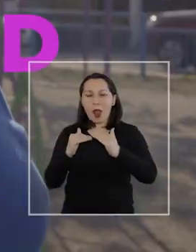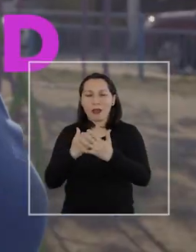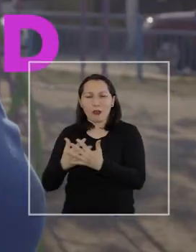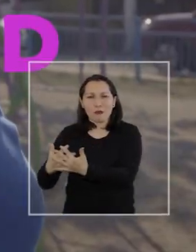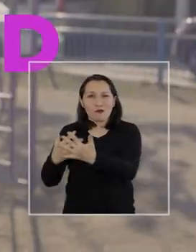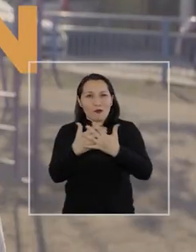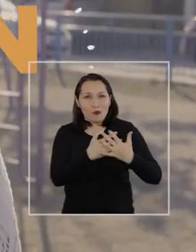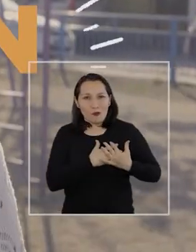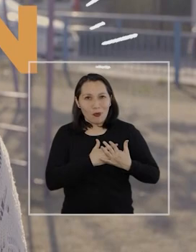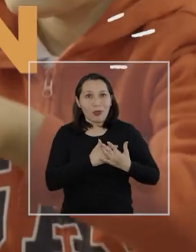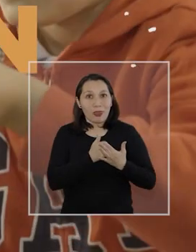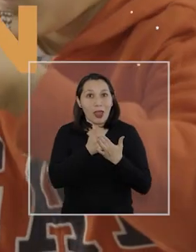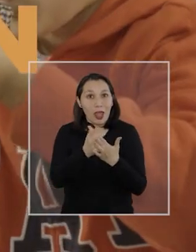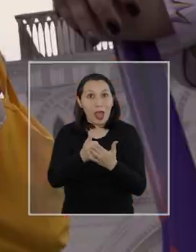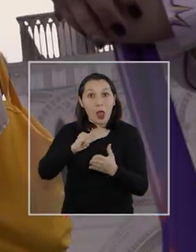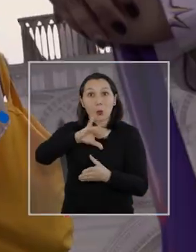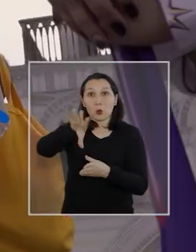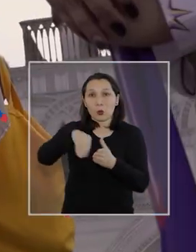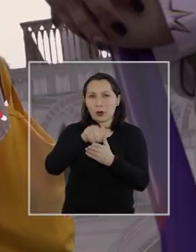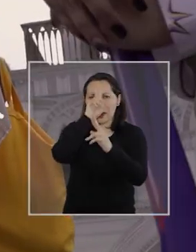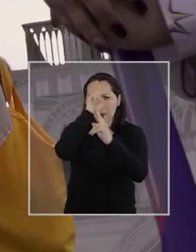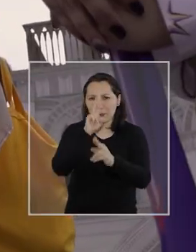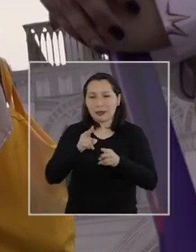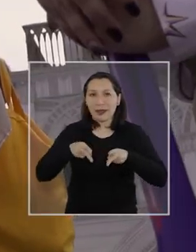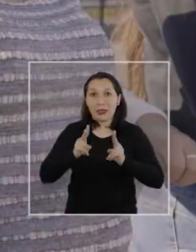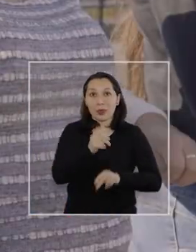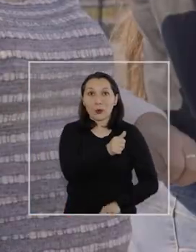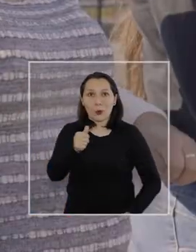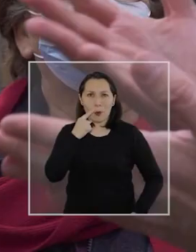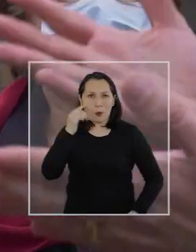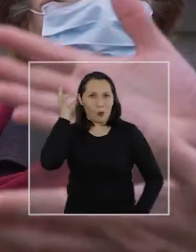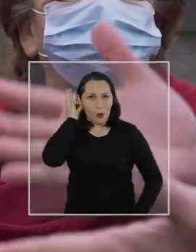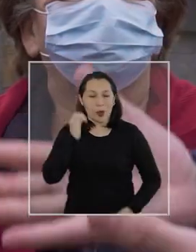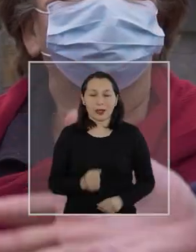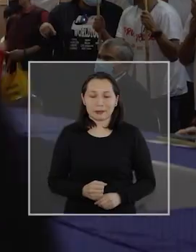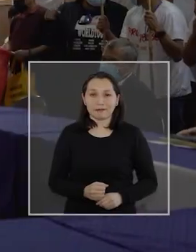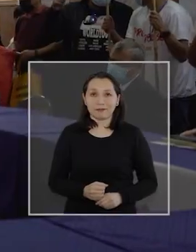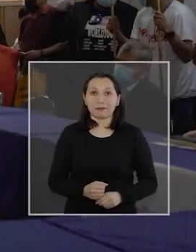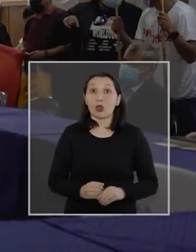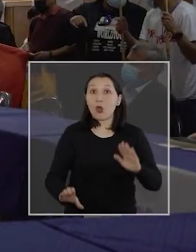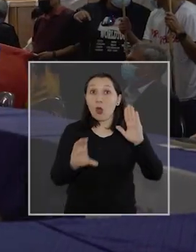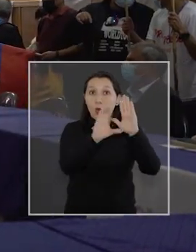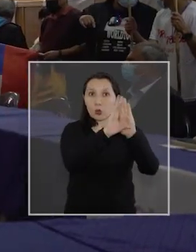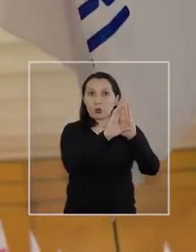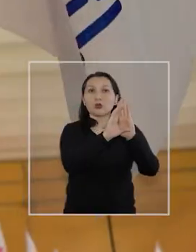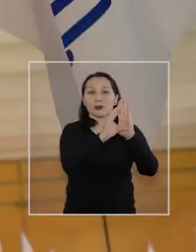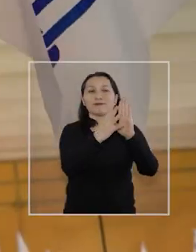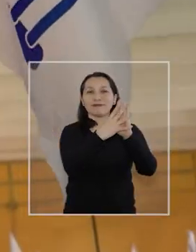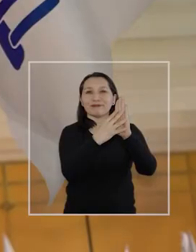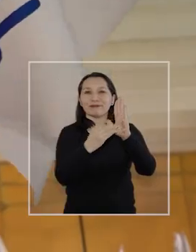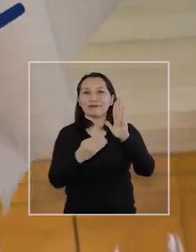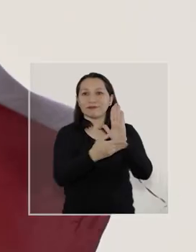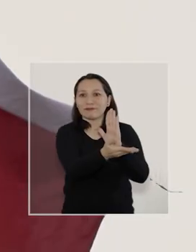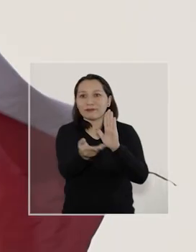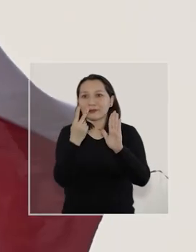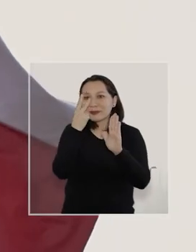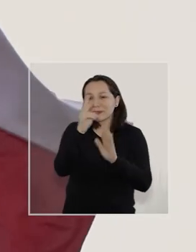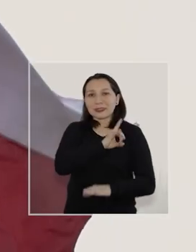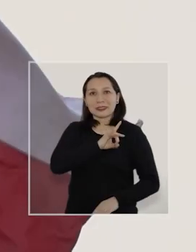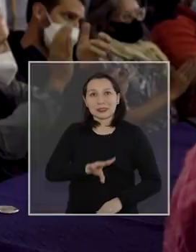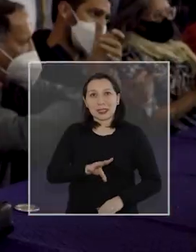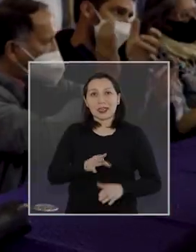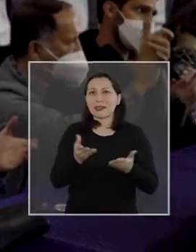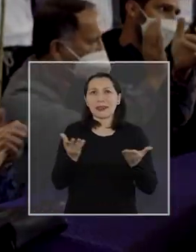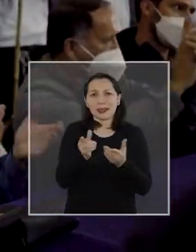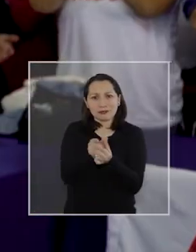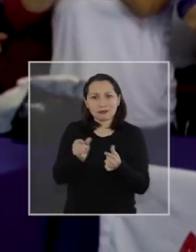la solidaridad, la inclusión y el respeto a los derechos de todas y todos. Esta Constitución es reflejo de nuestro Chile,